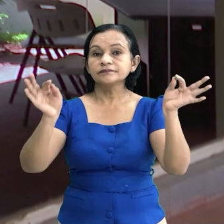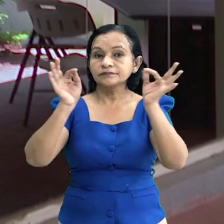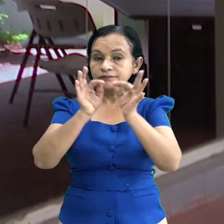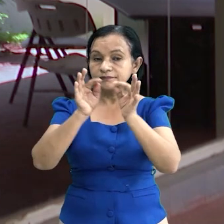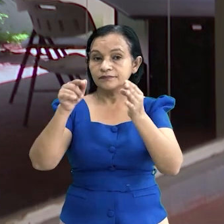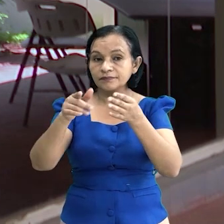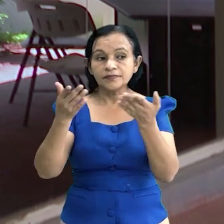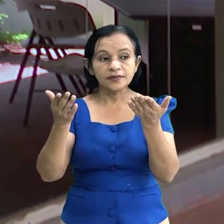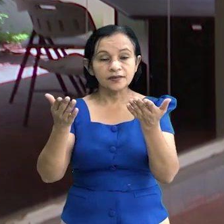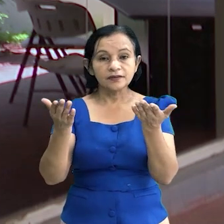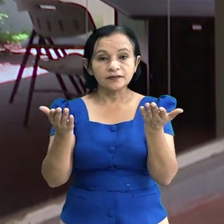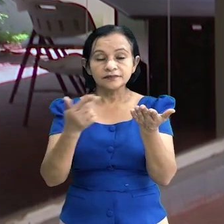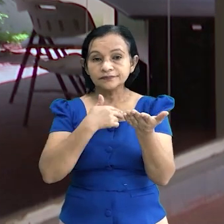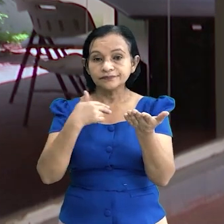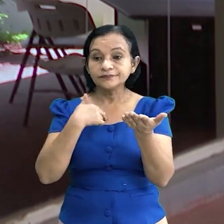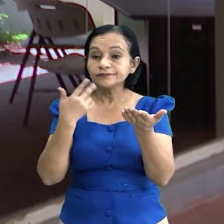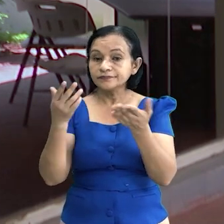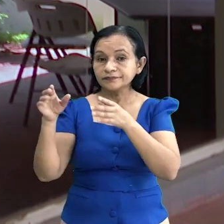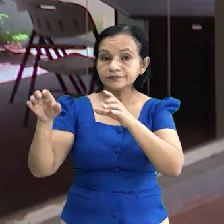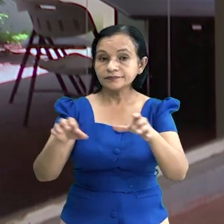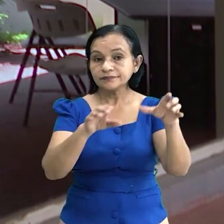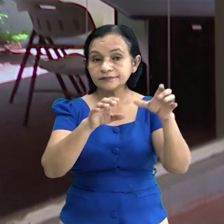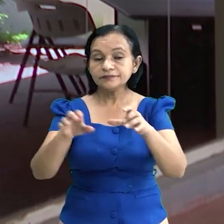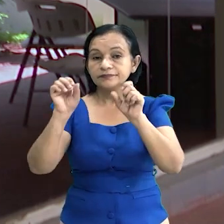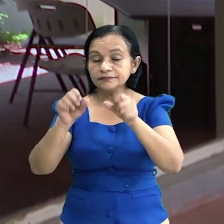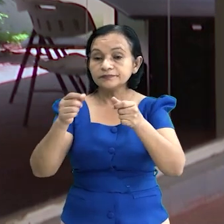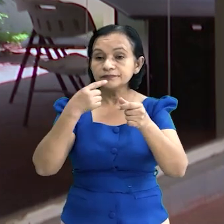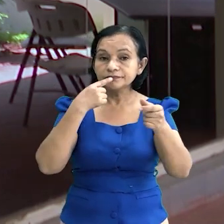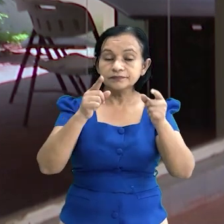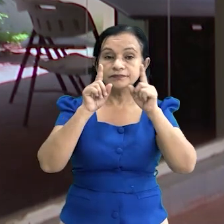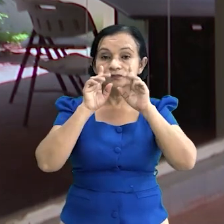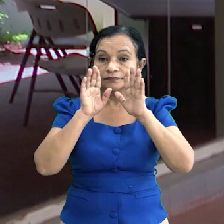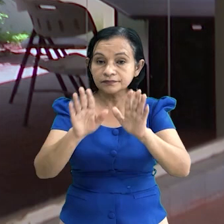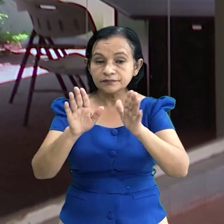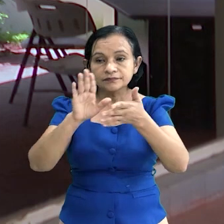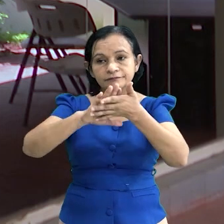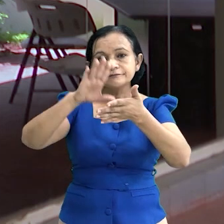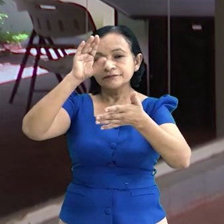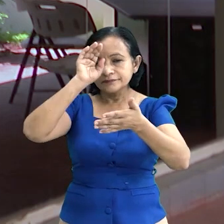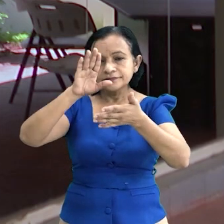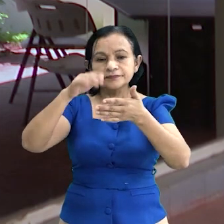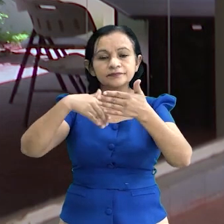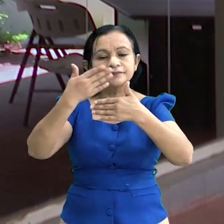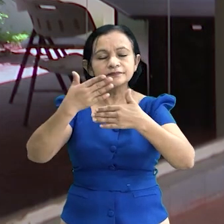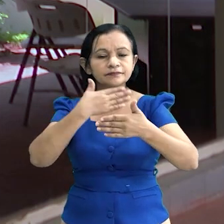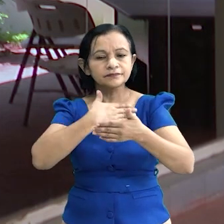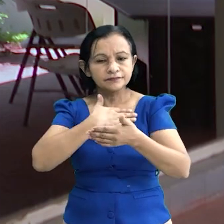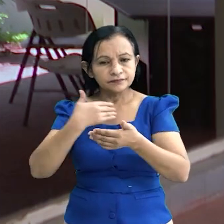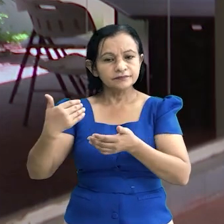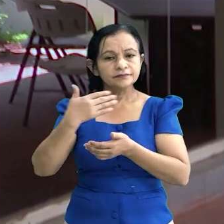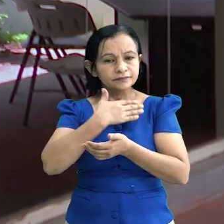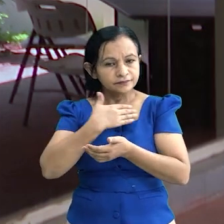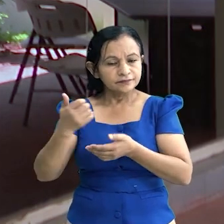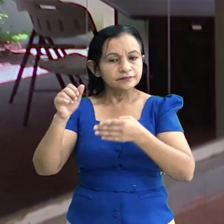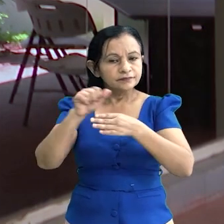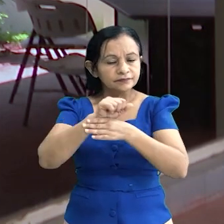este tipo de actividades donde podamos sistematizar, guardar y tener lecciones aprendidas para ir mejorando cada vez más y